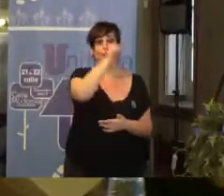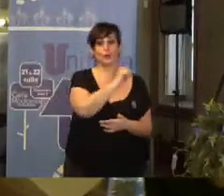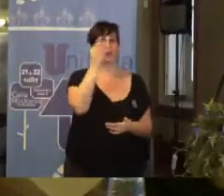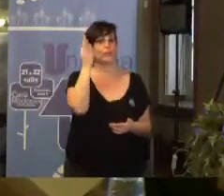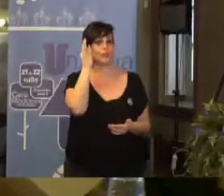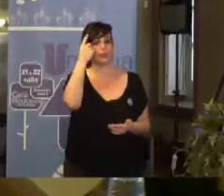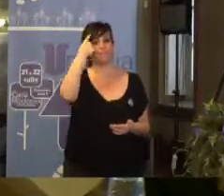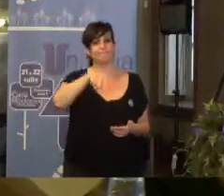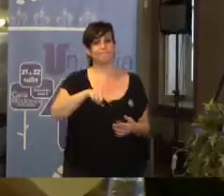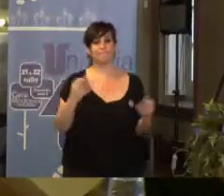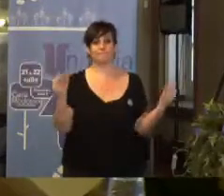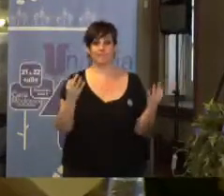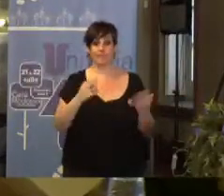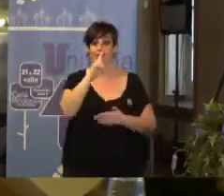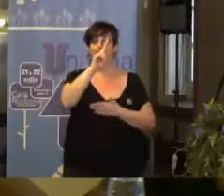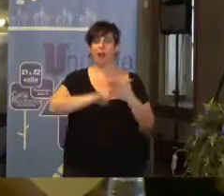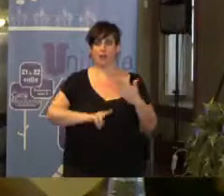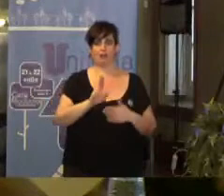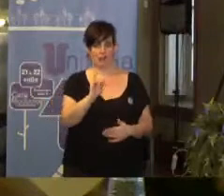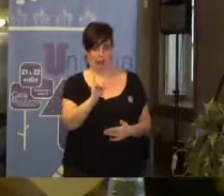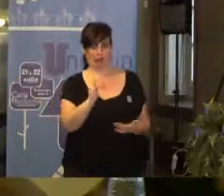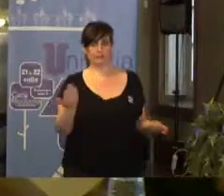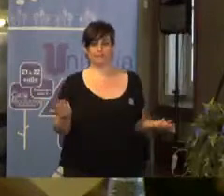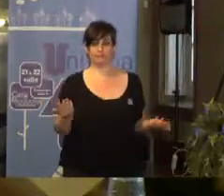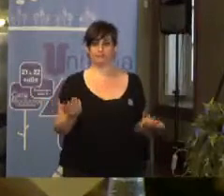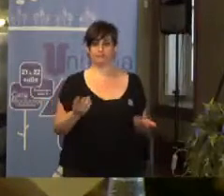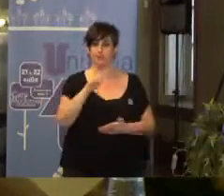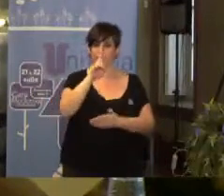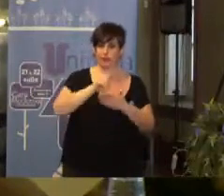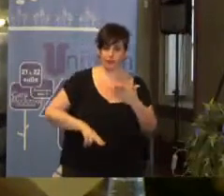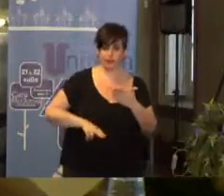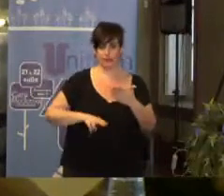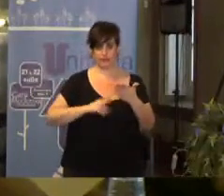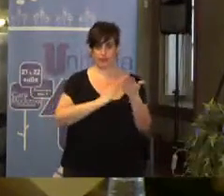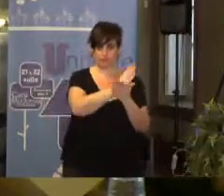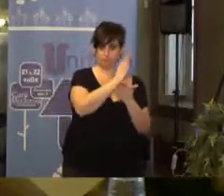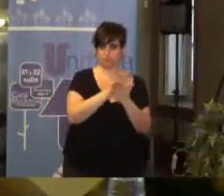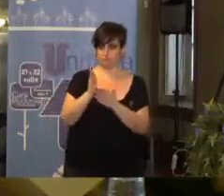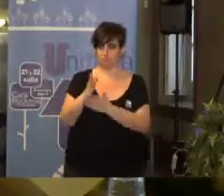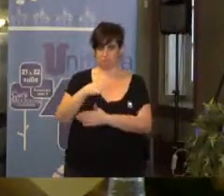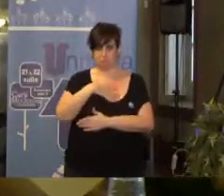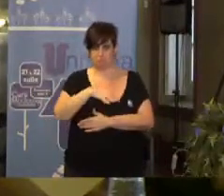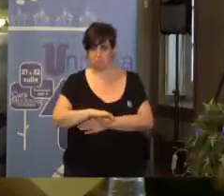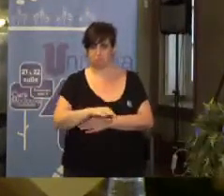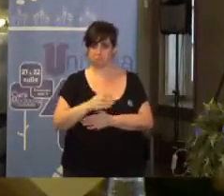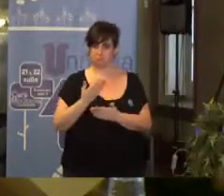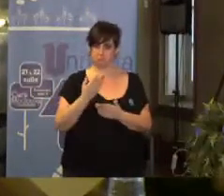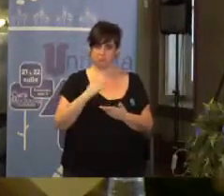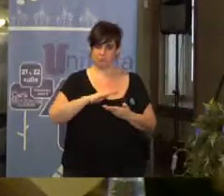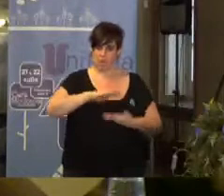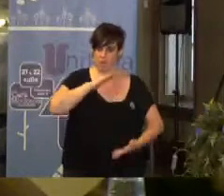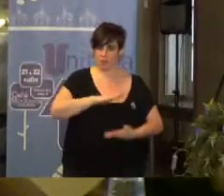conscientes de que Galiza existe, de que Galiza ten posibilidades e potencialidades, pero que non la